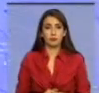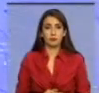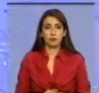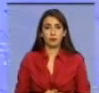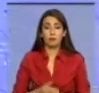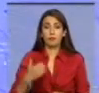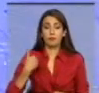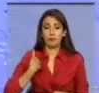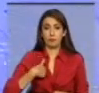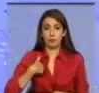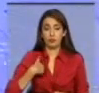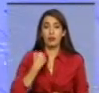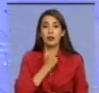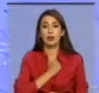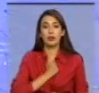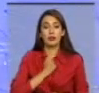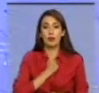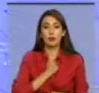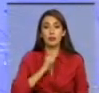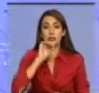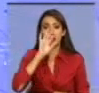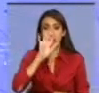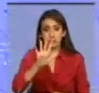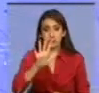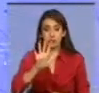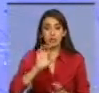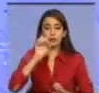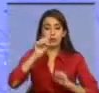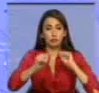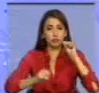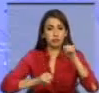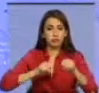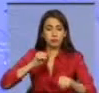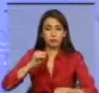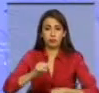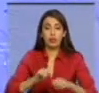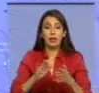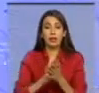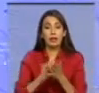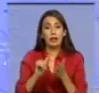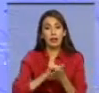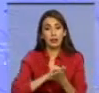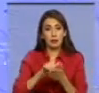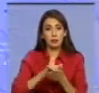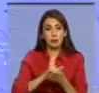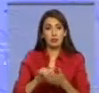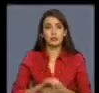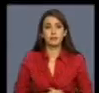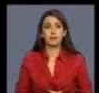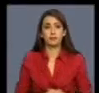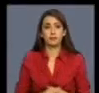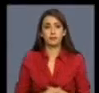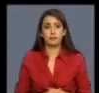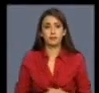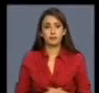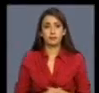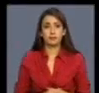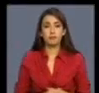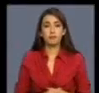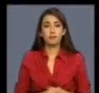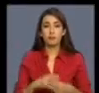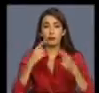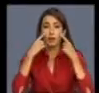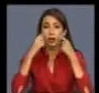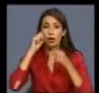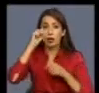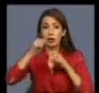Argentina lamentó la muerte de sus 5 compatriotas víctimas del ataque cerca del World Trade Center en Manhattan. Las víctimas argentinas fueron parte